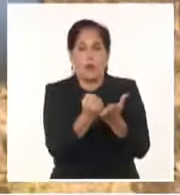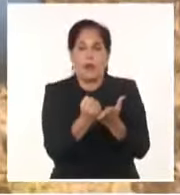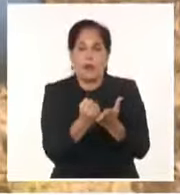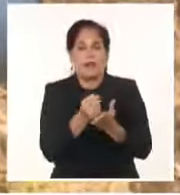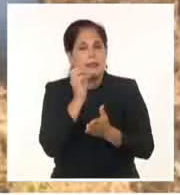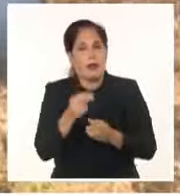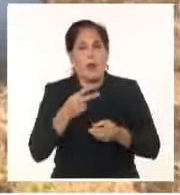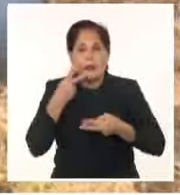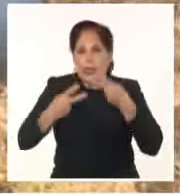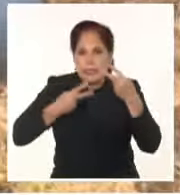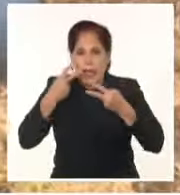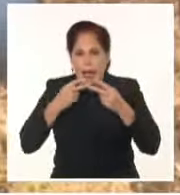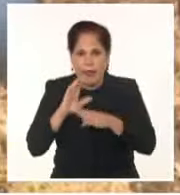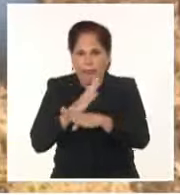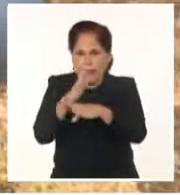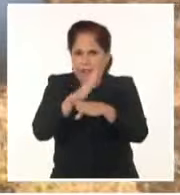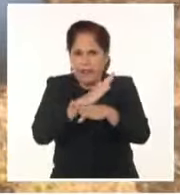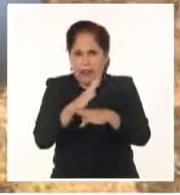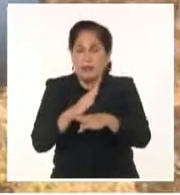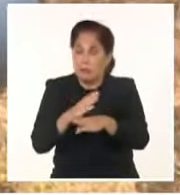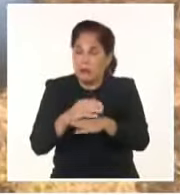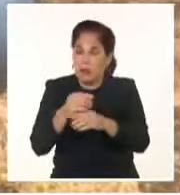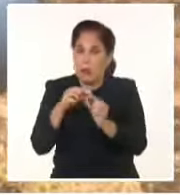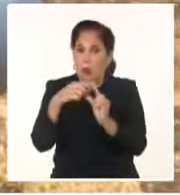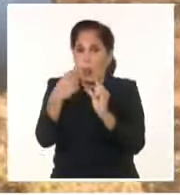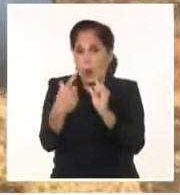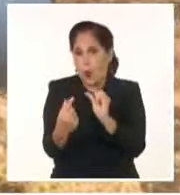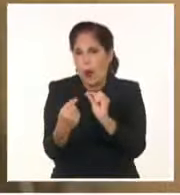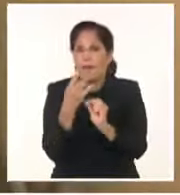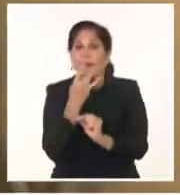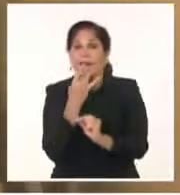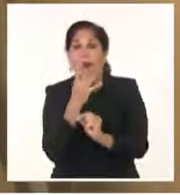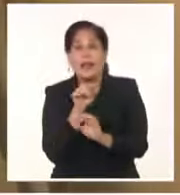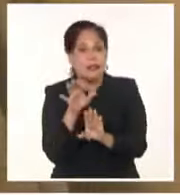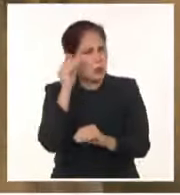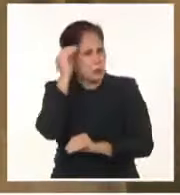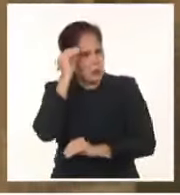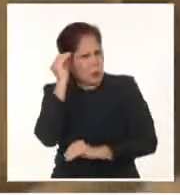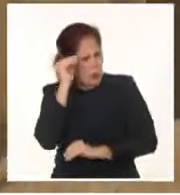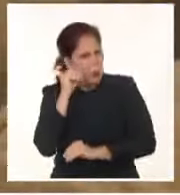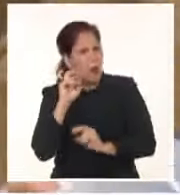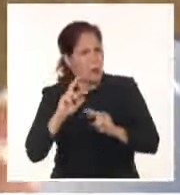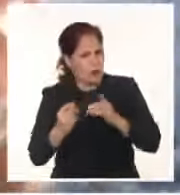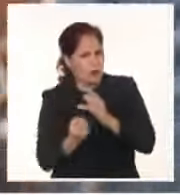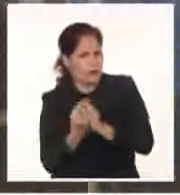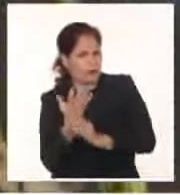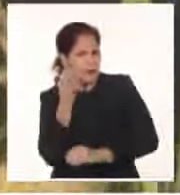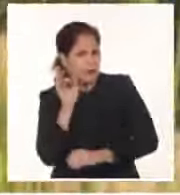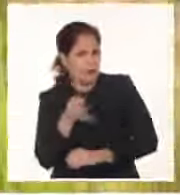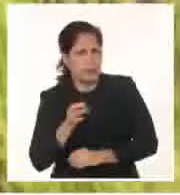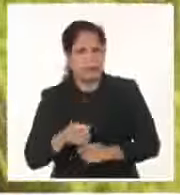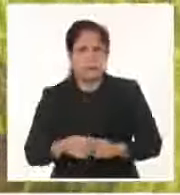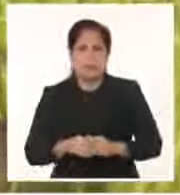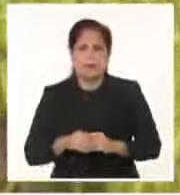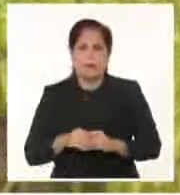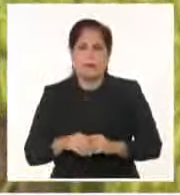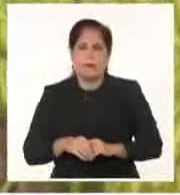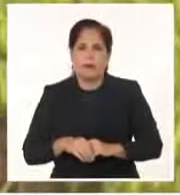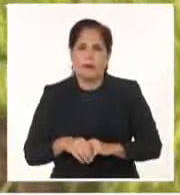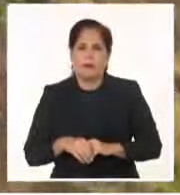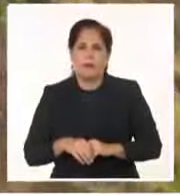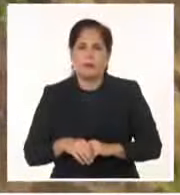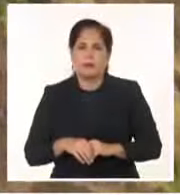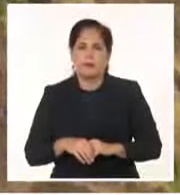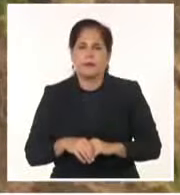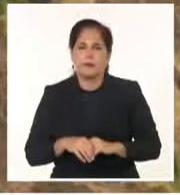capital provincial las hortalizas de hojas del establecimiento de cultivo semiprotegido de San Antonio del Sur. Desde Guantánamo,